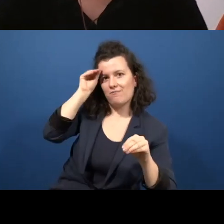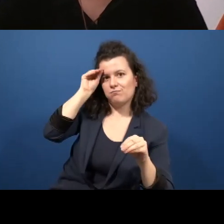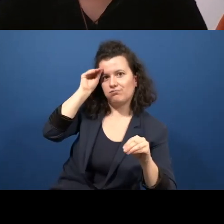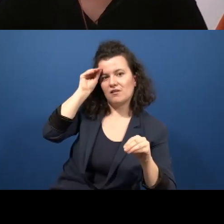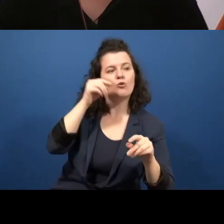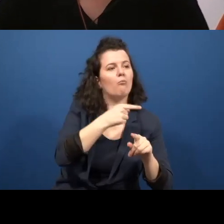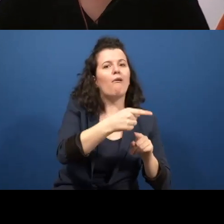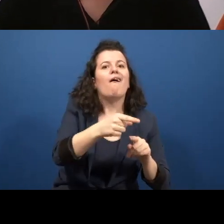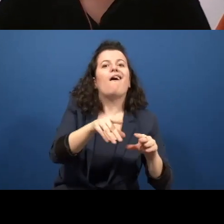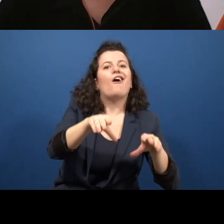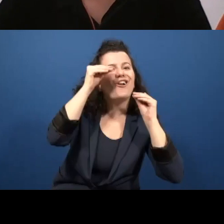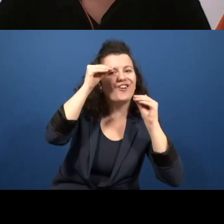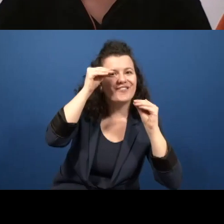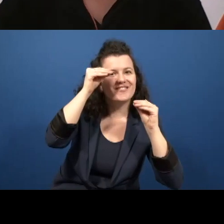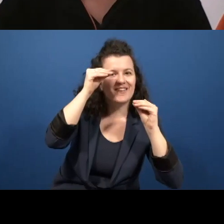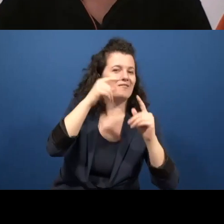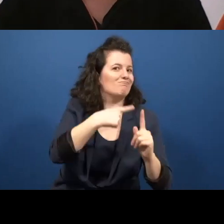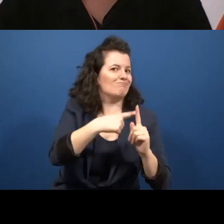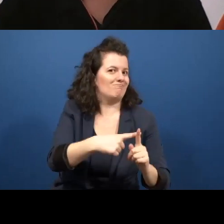distintas modalidades.